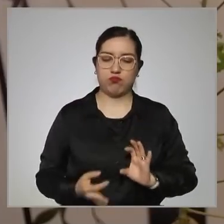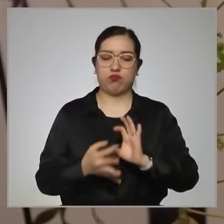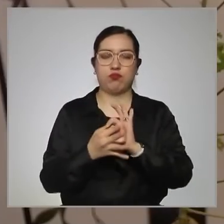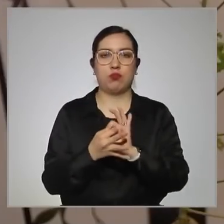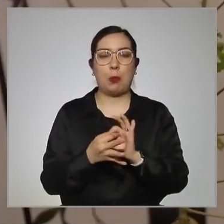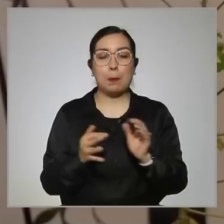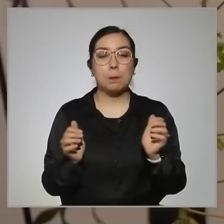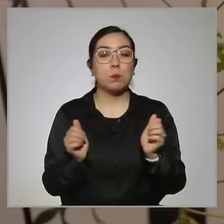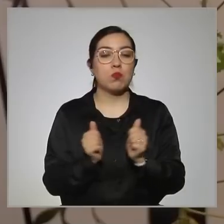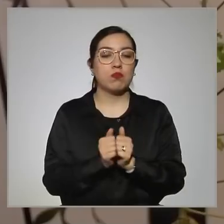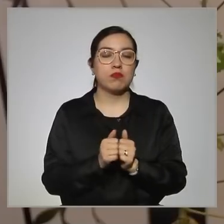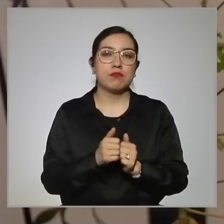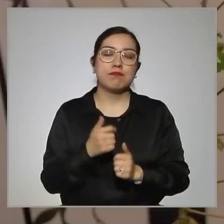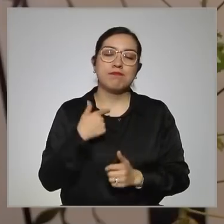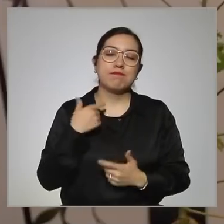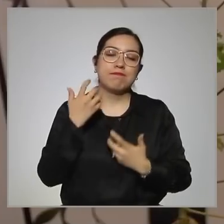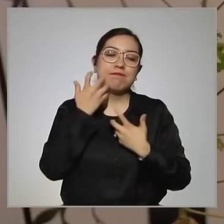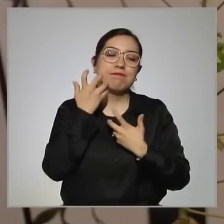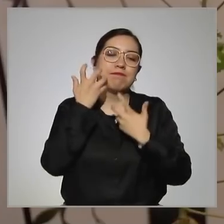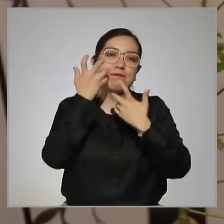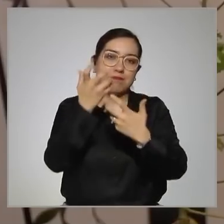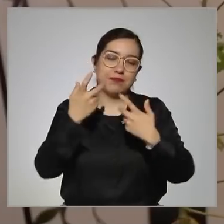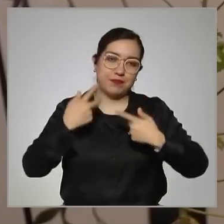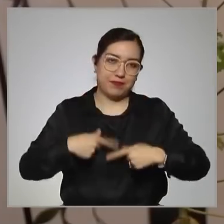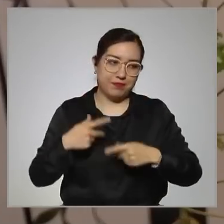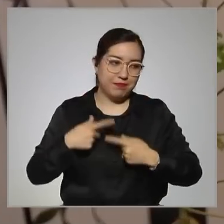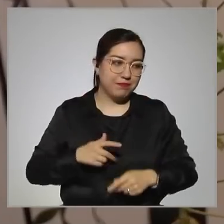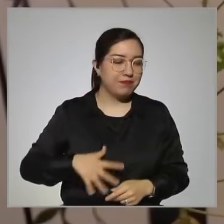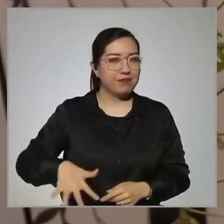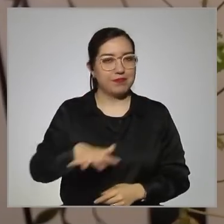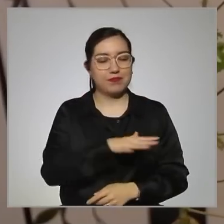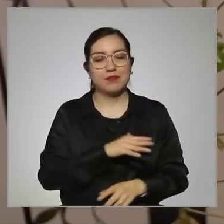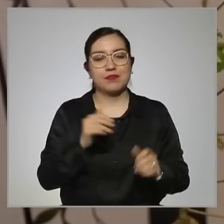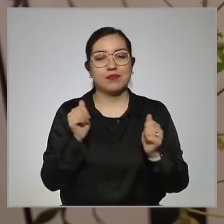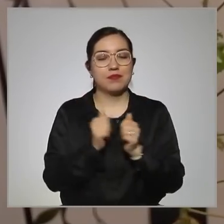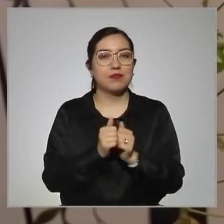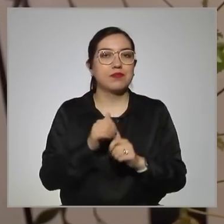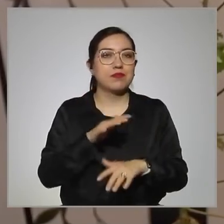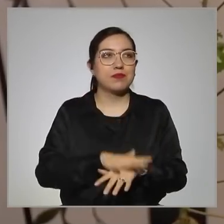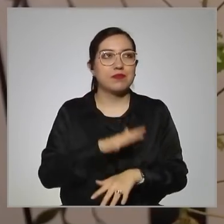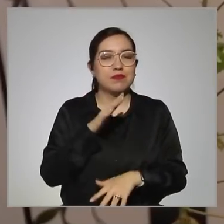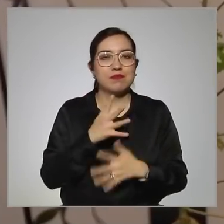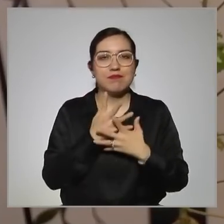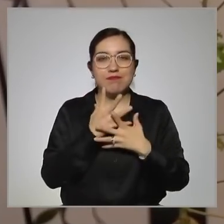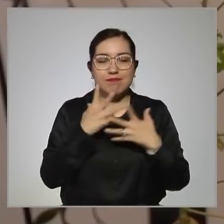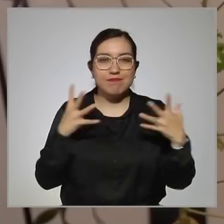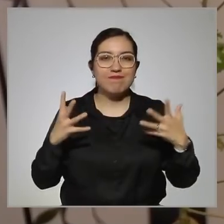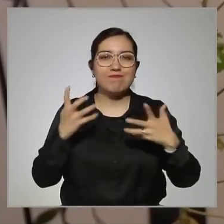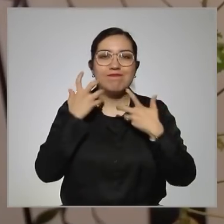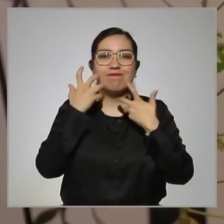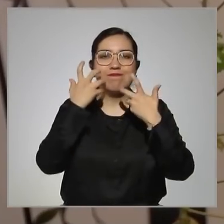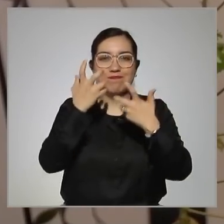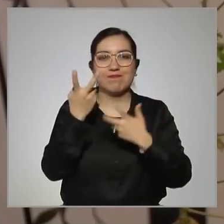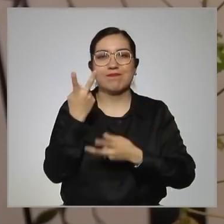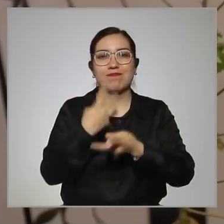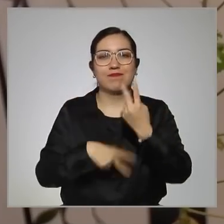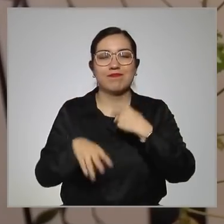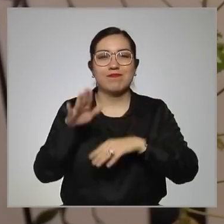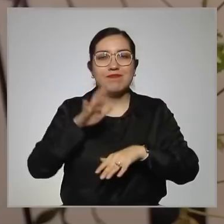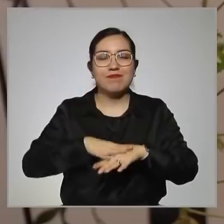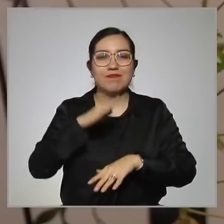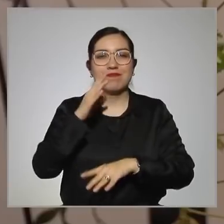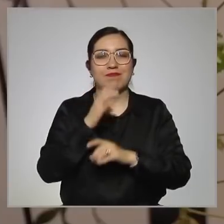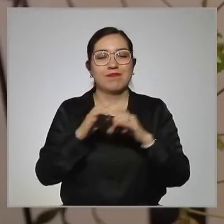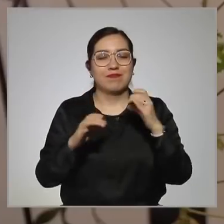conectar con los deseos que uno tiene, con una gran entrada de